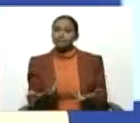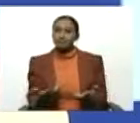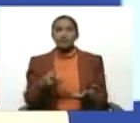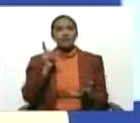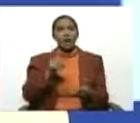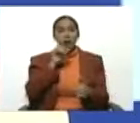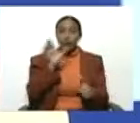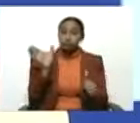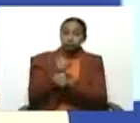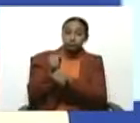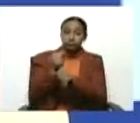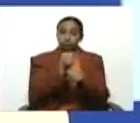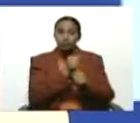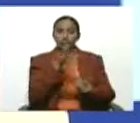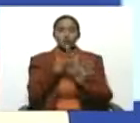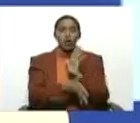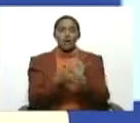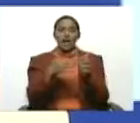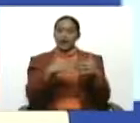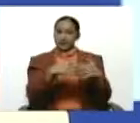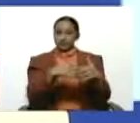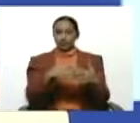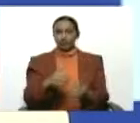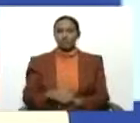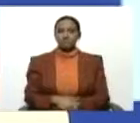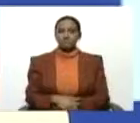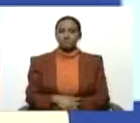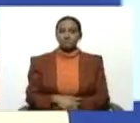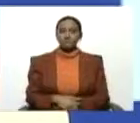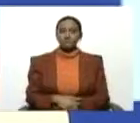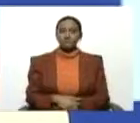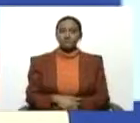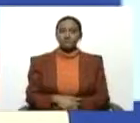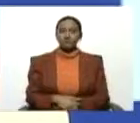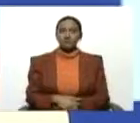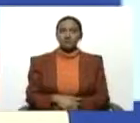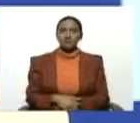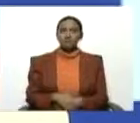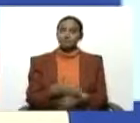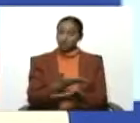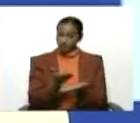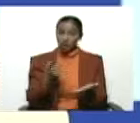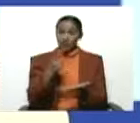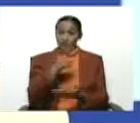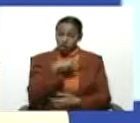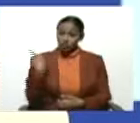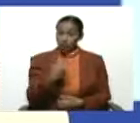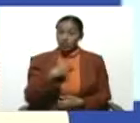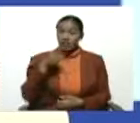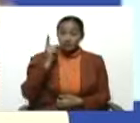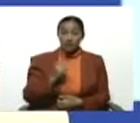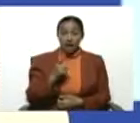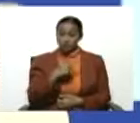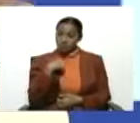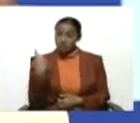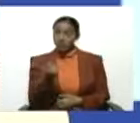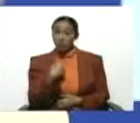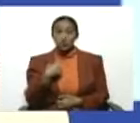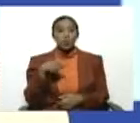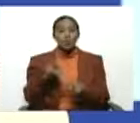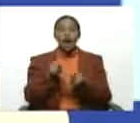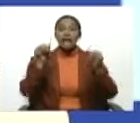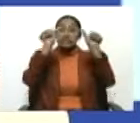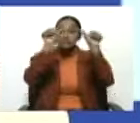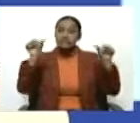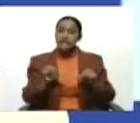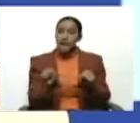Industrias y bueno est elementos tenemos un sistema unitarios